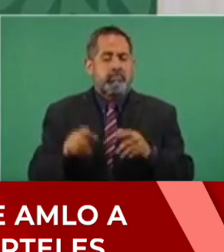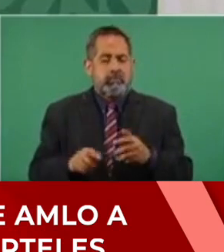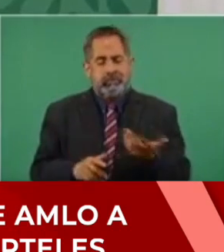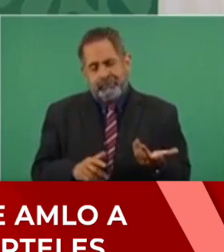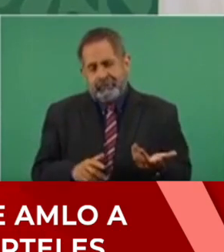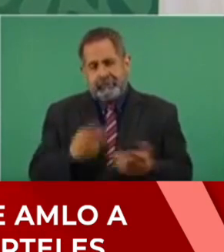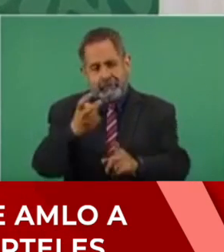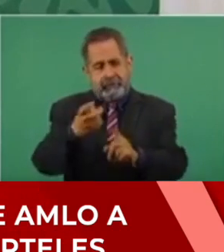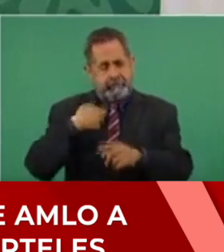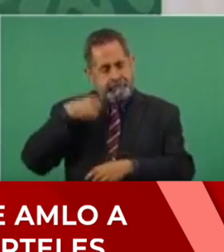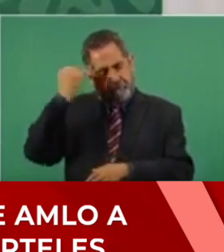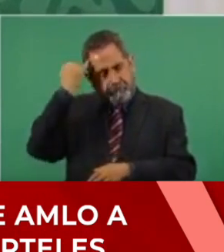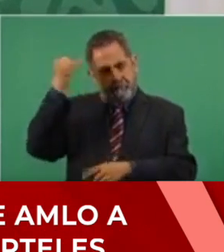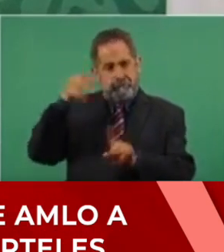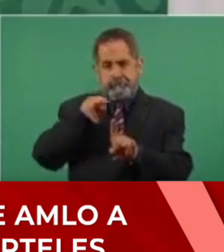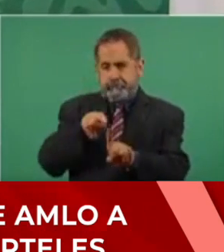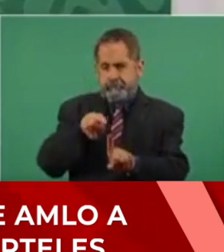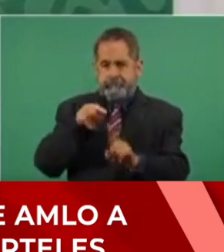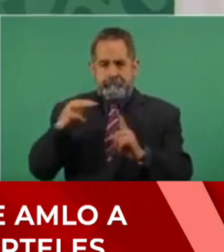distintas.